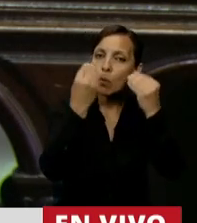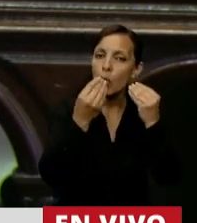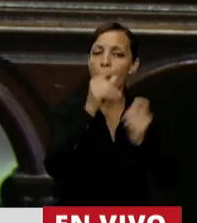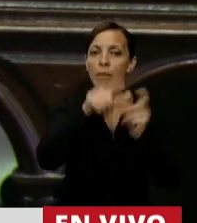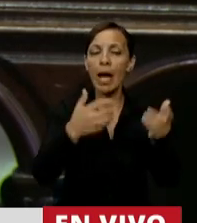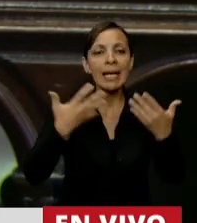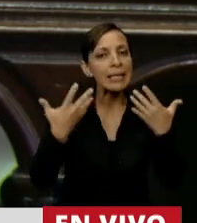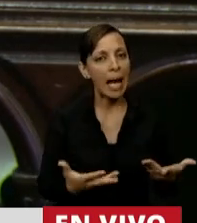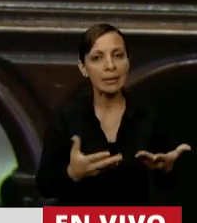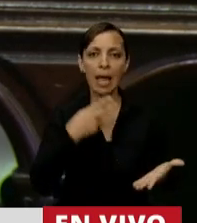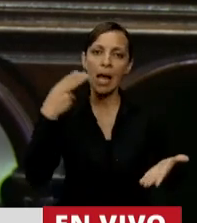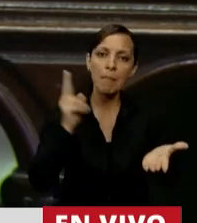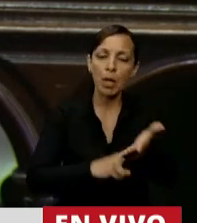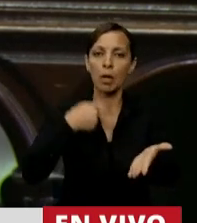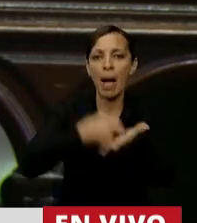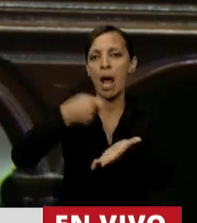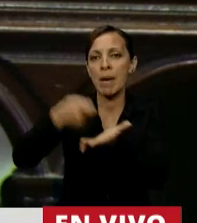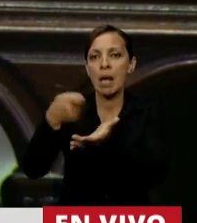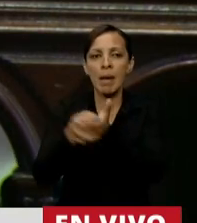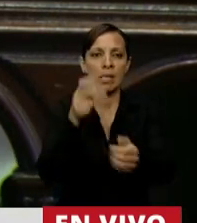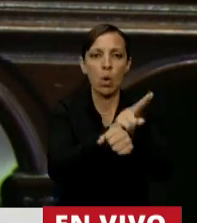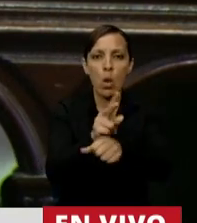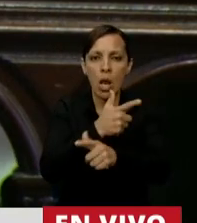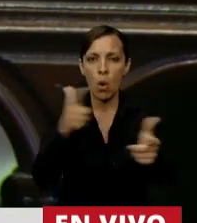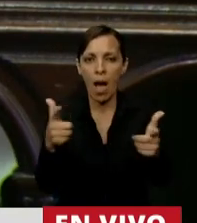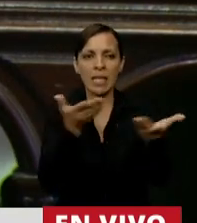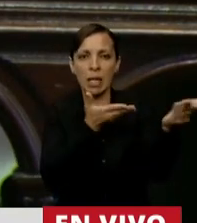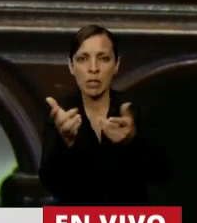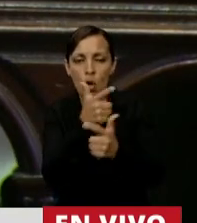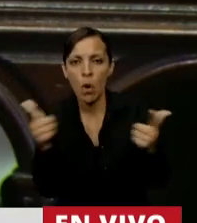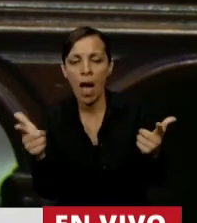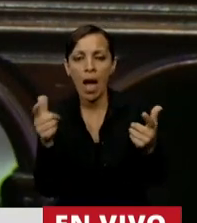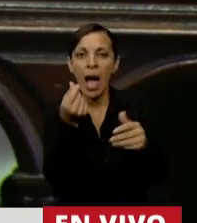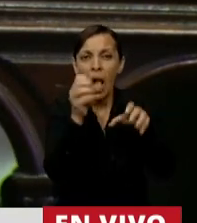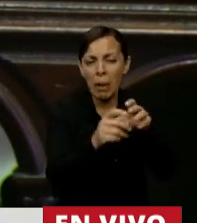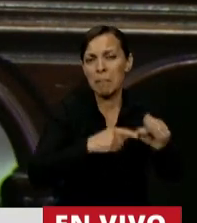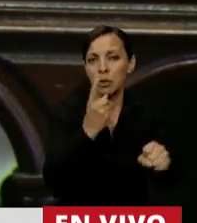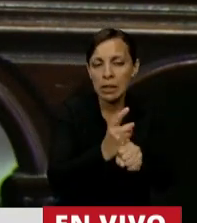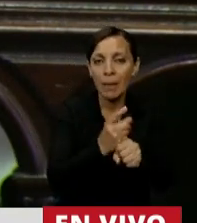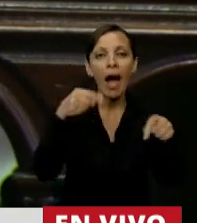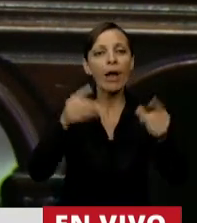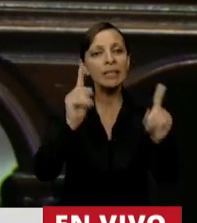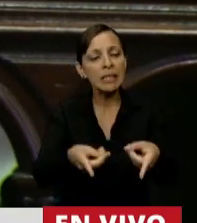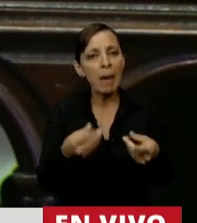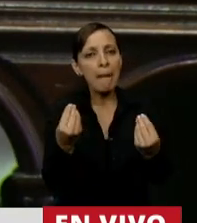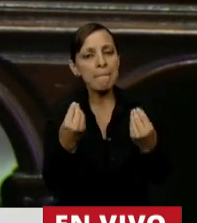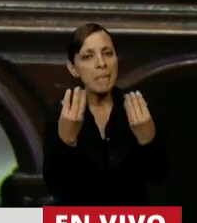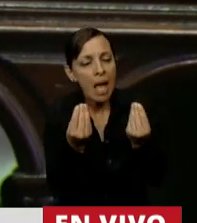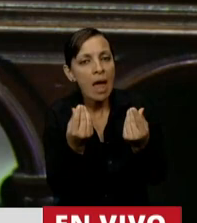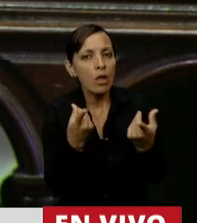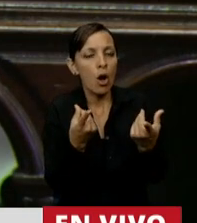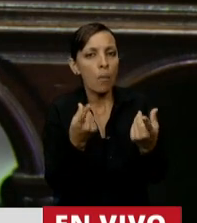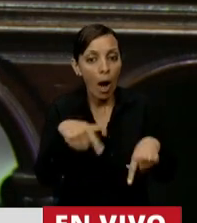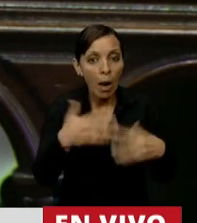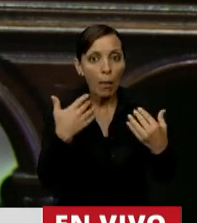cansan de pagar impuestos y no reciben seguridad, ni buenos servicios, ni pueden ahorrar. Y ahora encima tienen miedo de perder lo poco que ganaron con